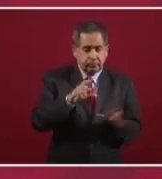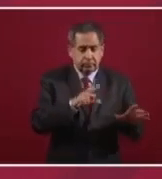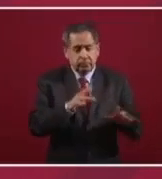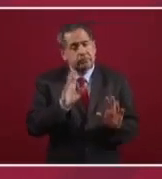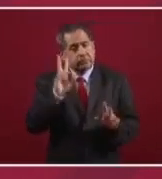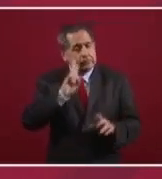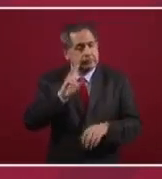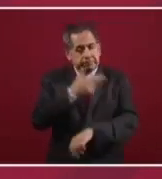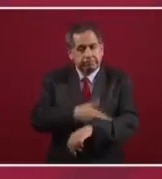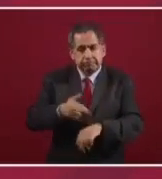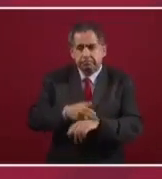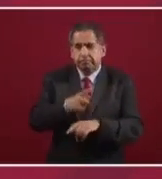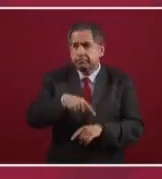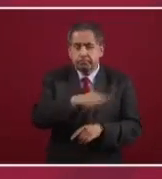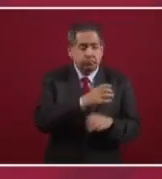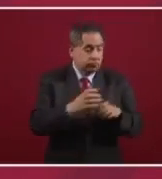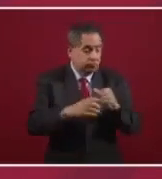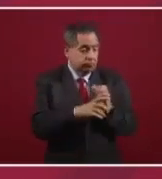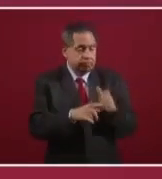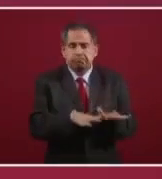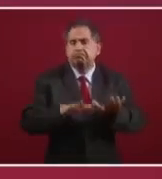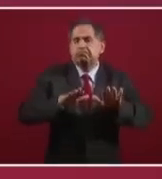queden en México.